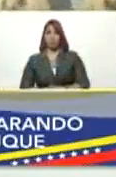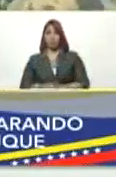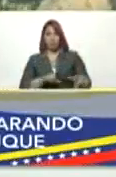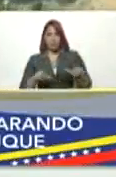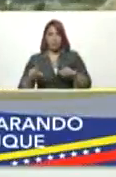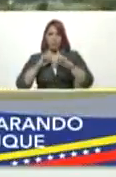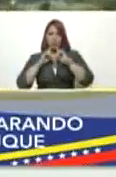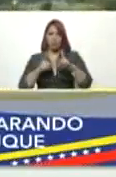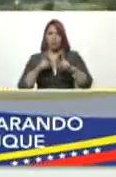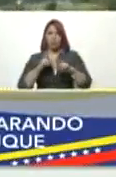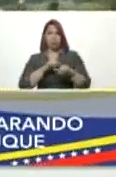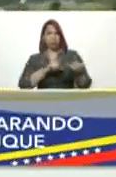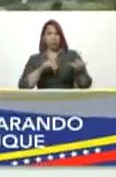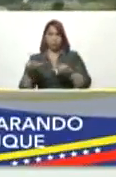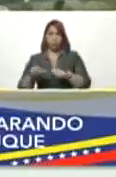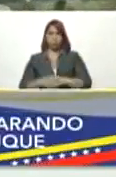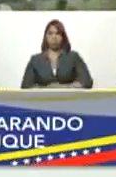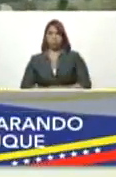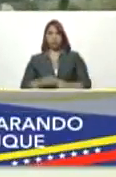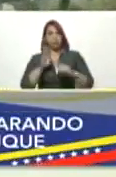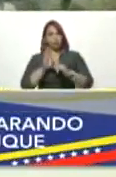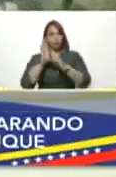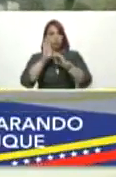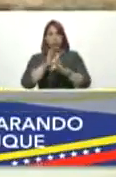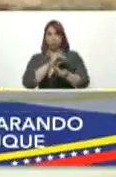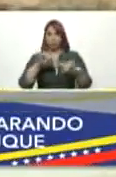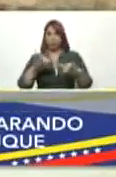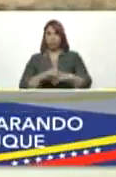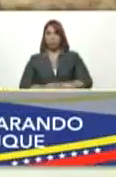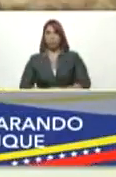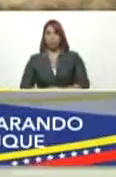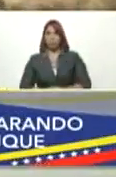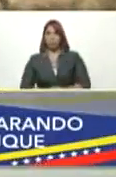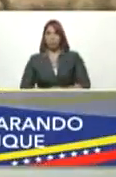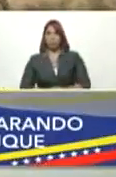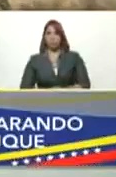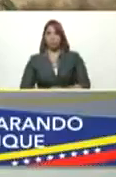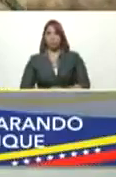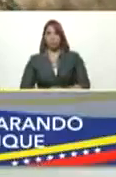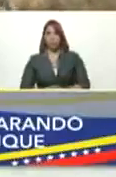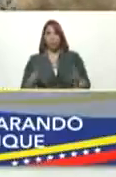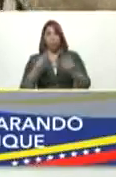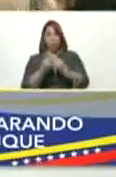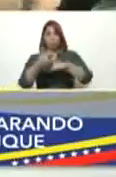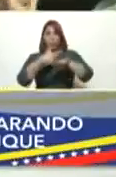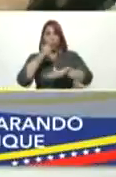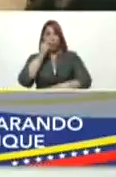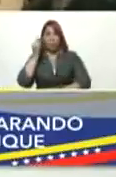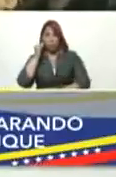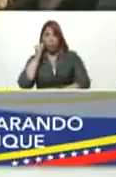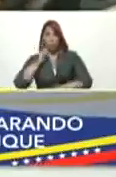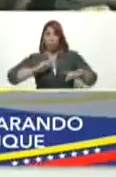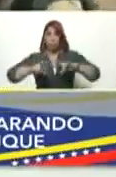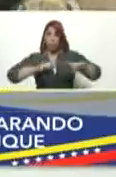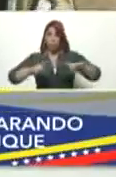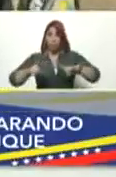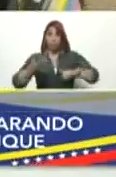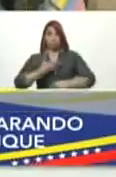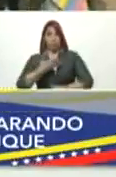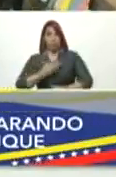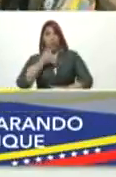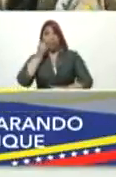Autopista tal, lista, protegida. Coordinen con los gobernadores, con los